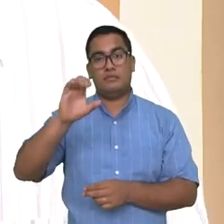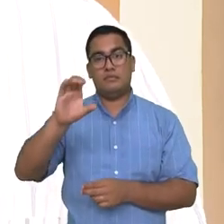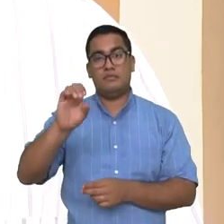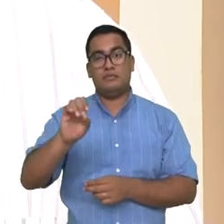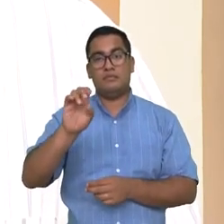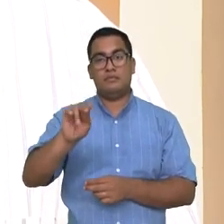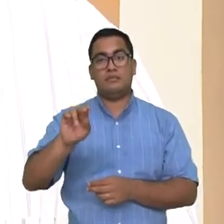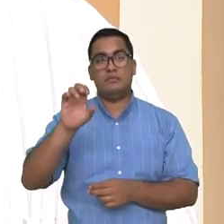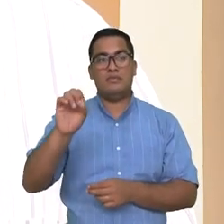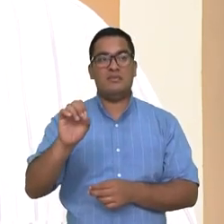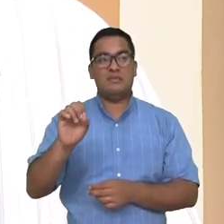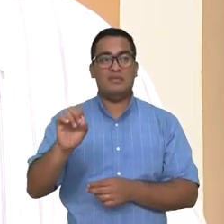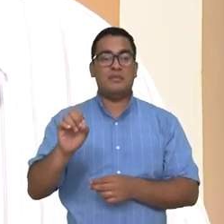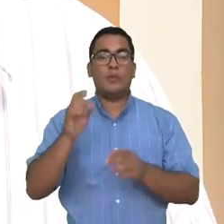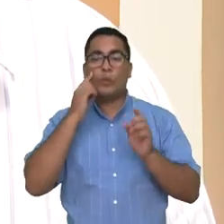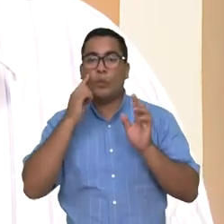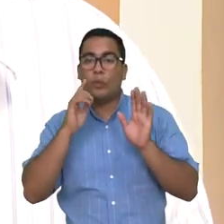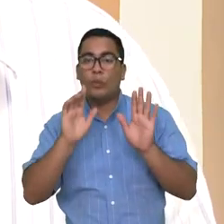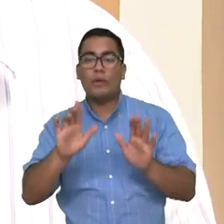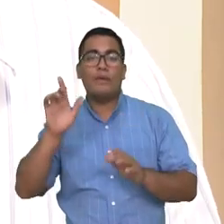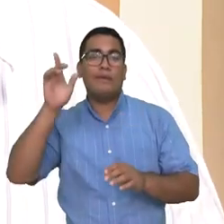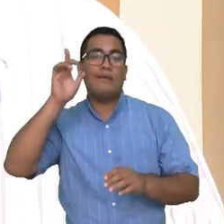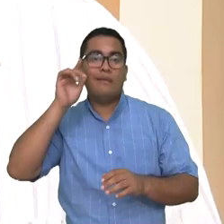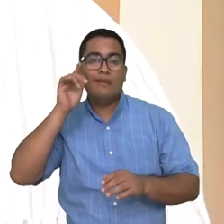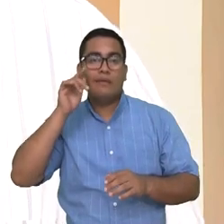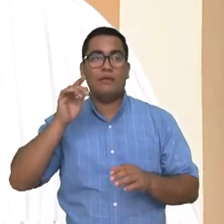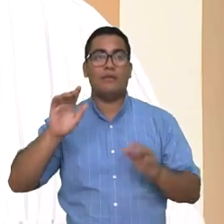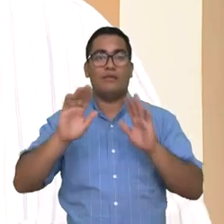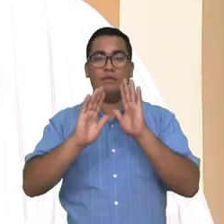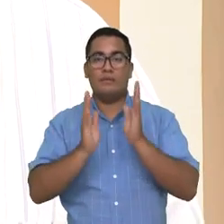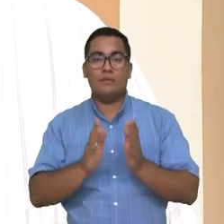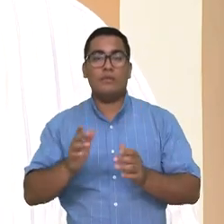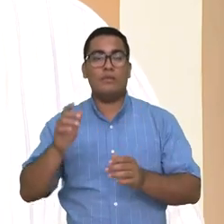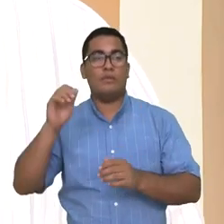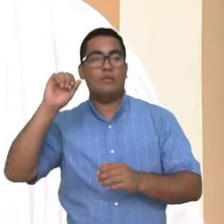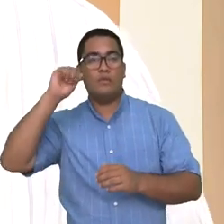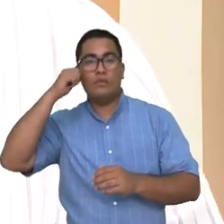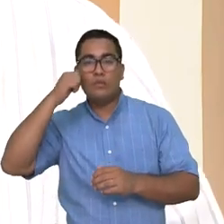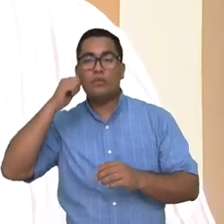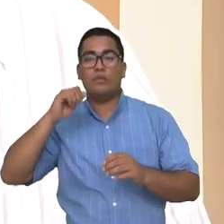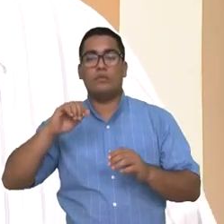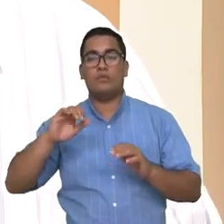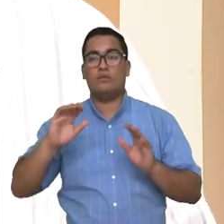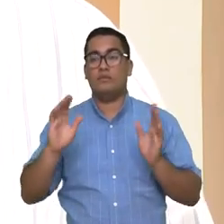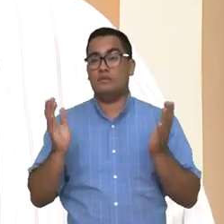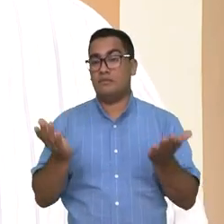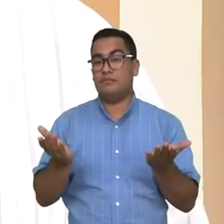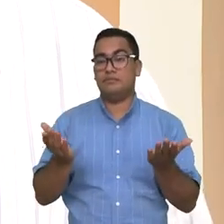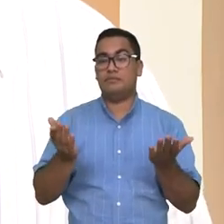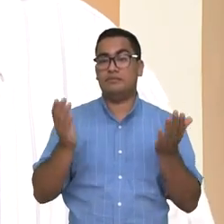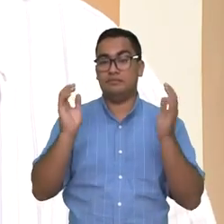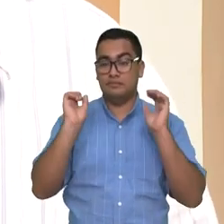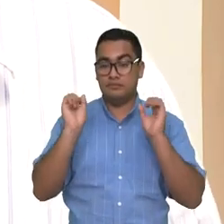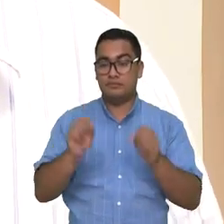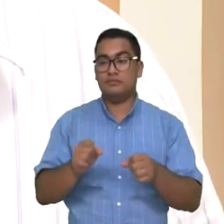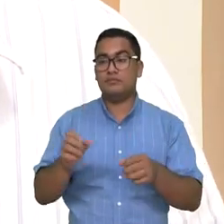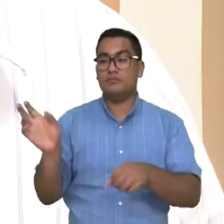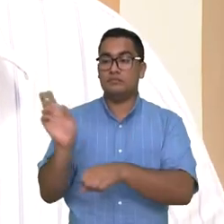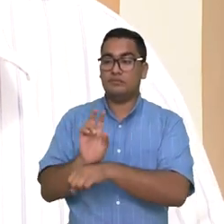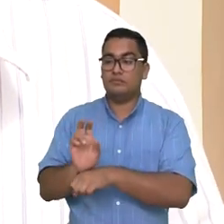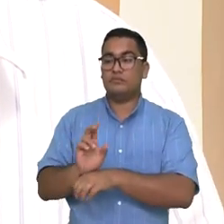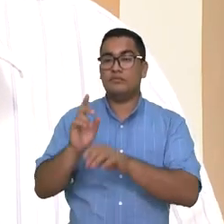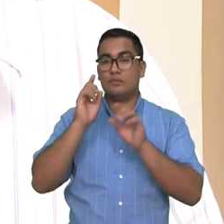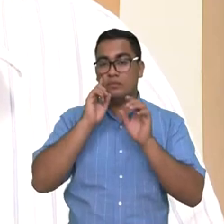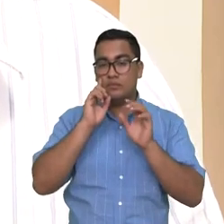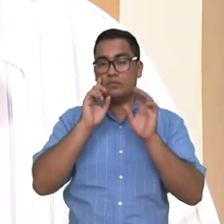higiénicos, hermanas que miran la parte higiénica de las mujeres y el hermano que mira la parte higiénica de los varones. ¿Para qué? Para estar dándole una supervisión constante,